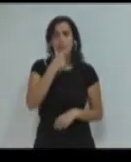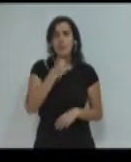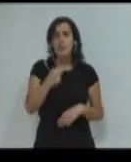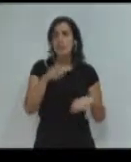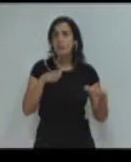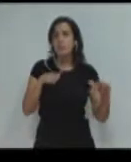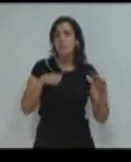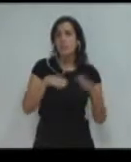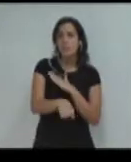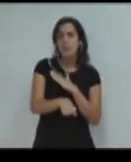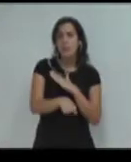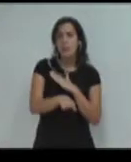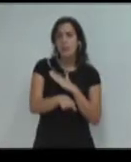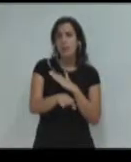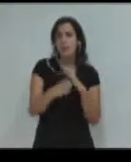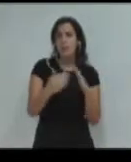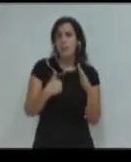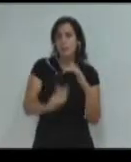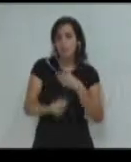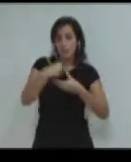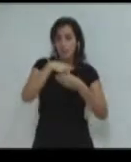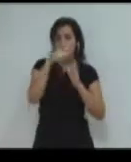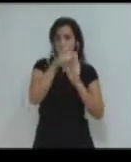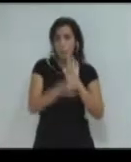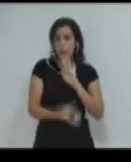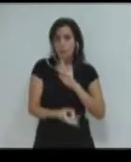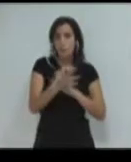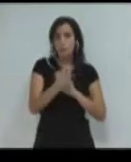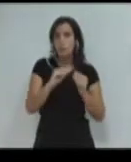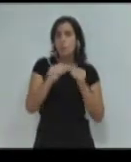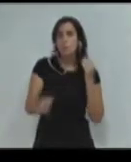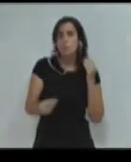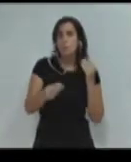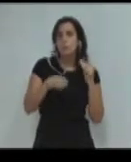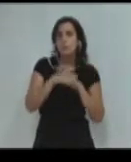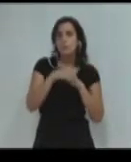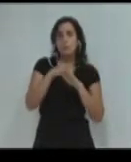accesibilidad vienen incorporadas en los programas de generación de documentos?